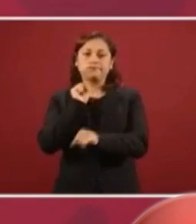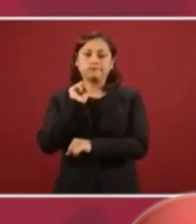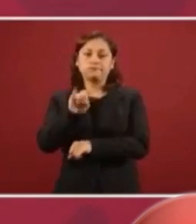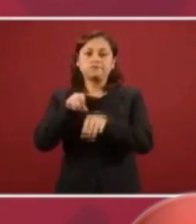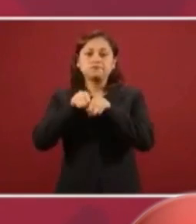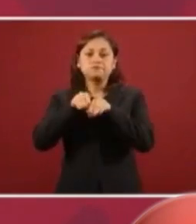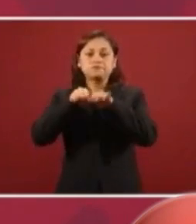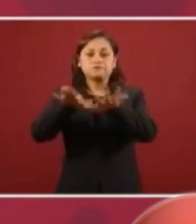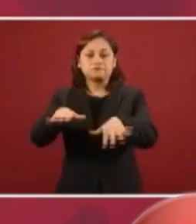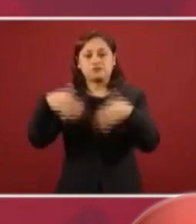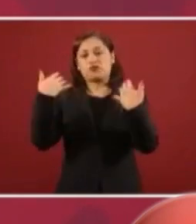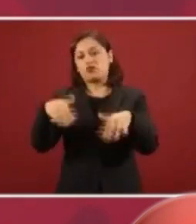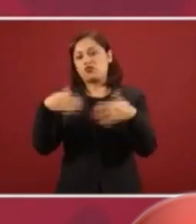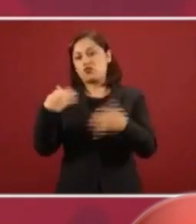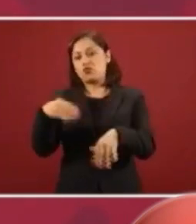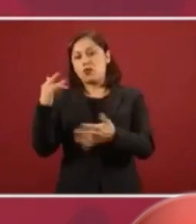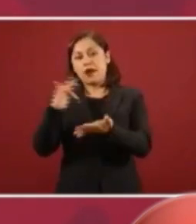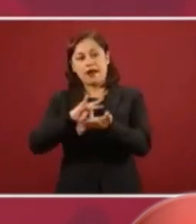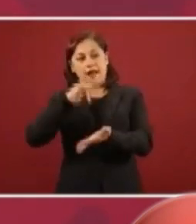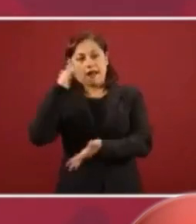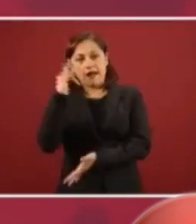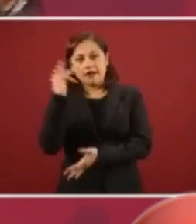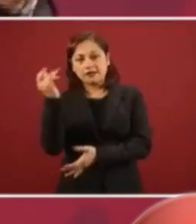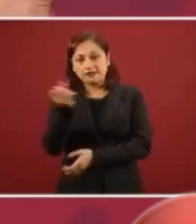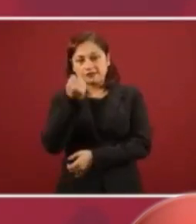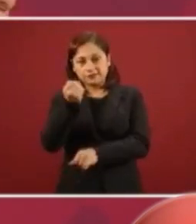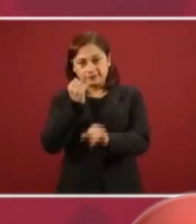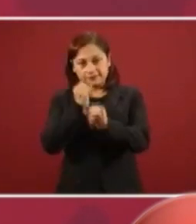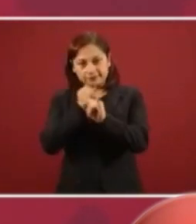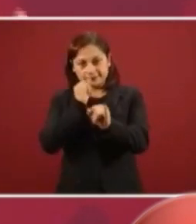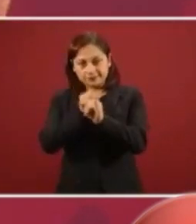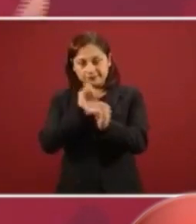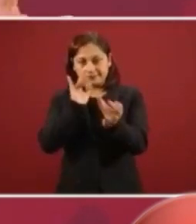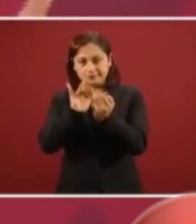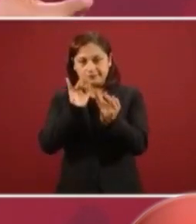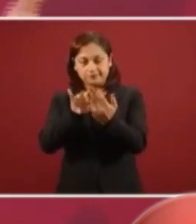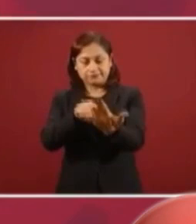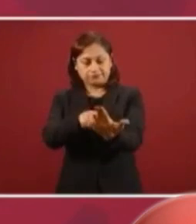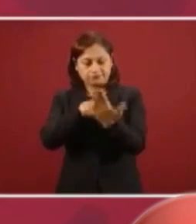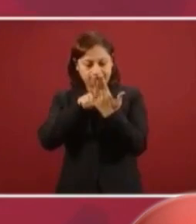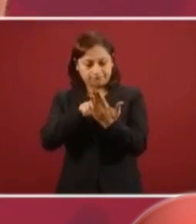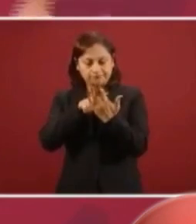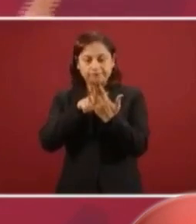en las benditas redes sociales pero es impactante